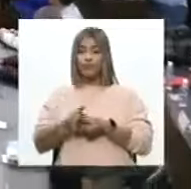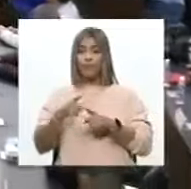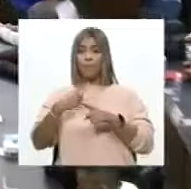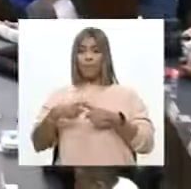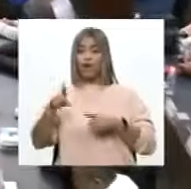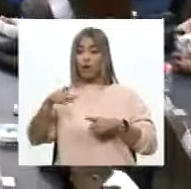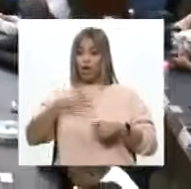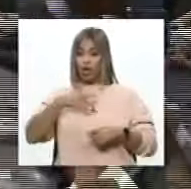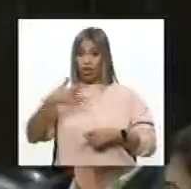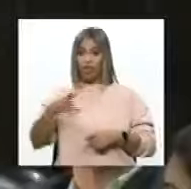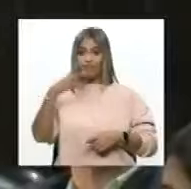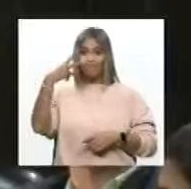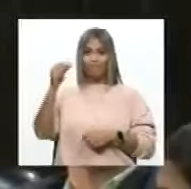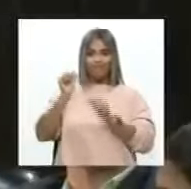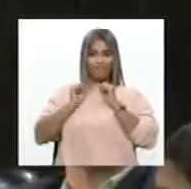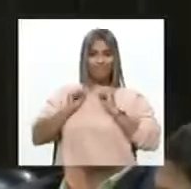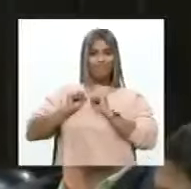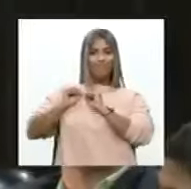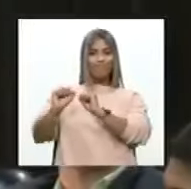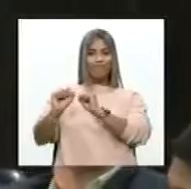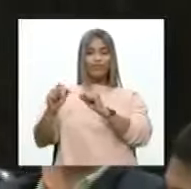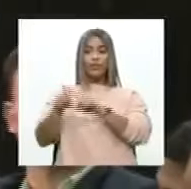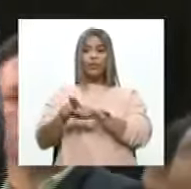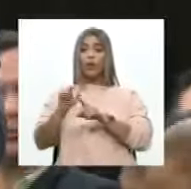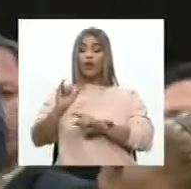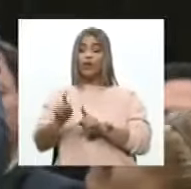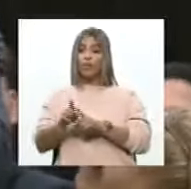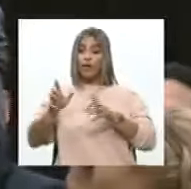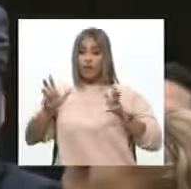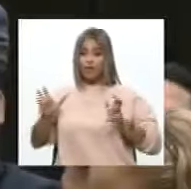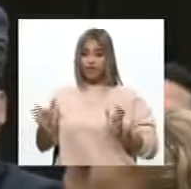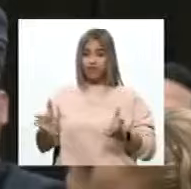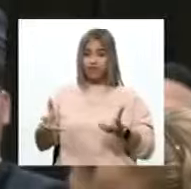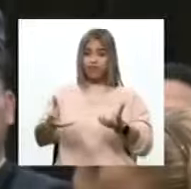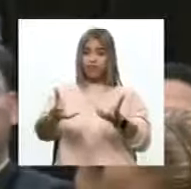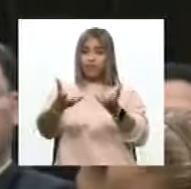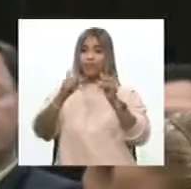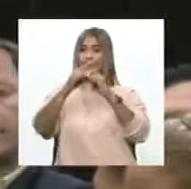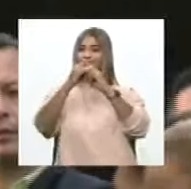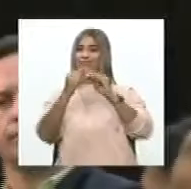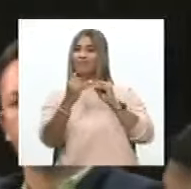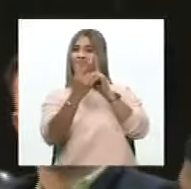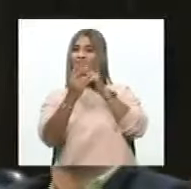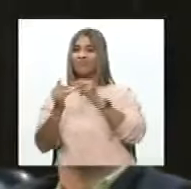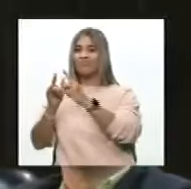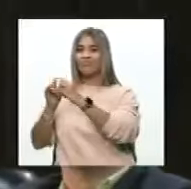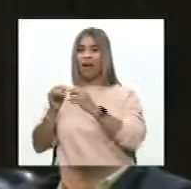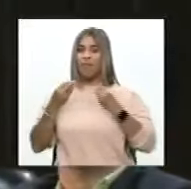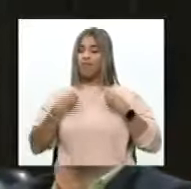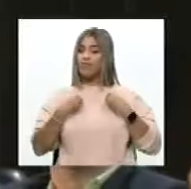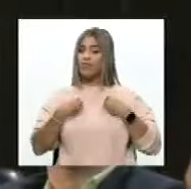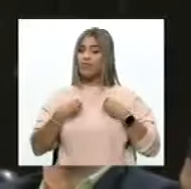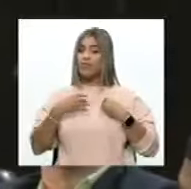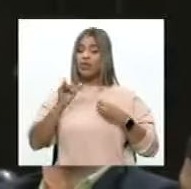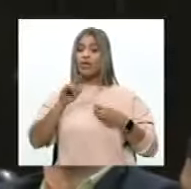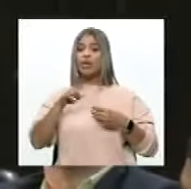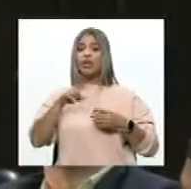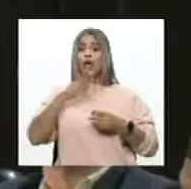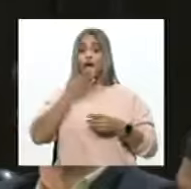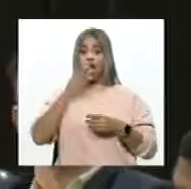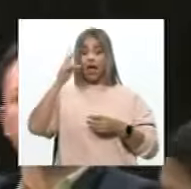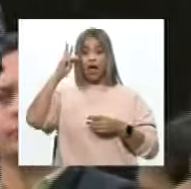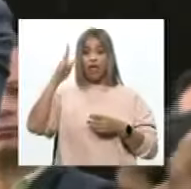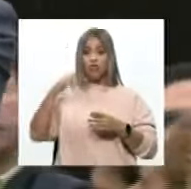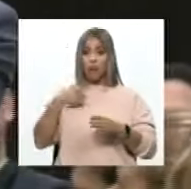él no se dejó. Al punto de que incendian las chozas donde ellos vivían, y Huaycaipuro no se detuvo